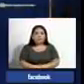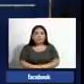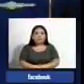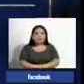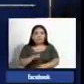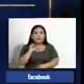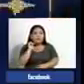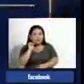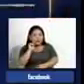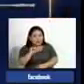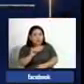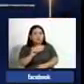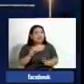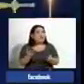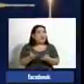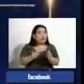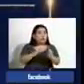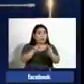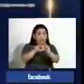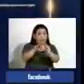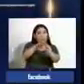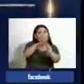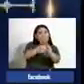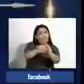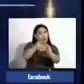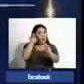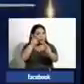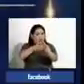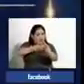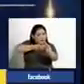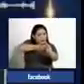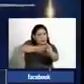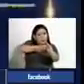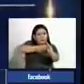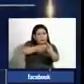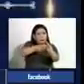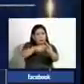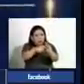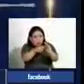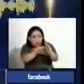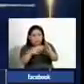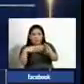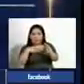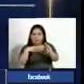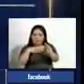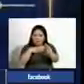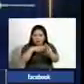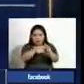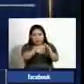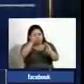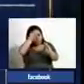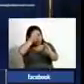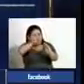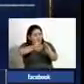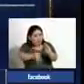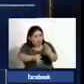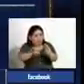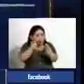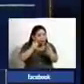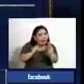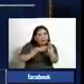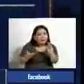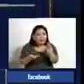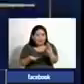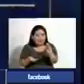un mayor control por parte de los agresores con respecto a la vida, a las decisiones, a los